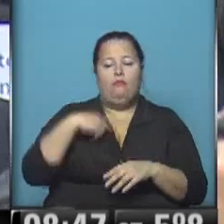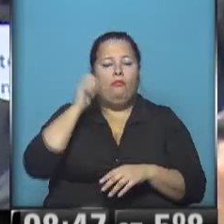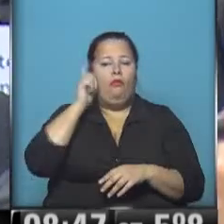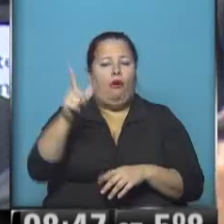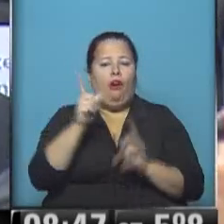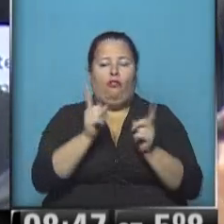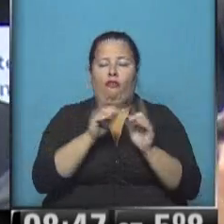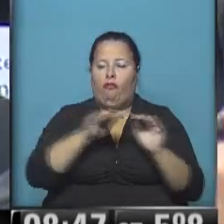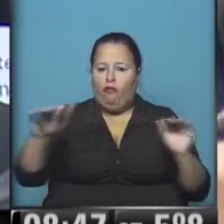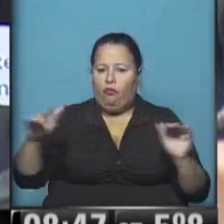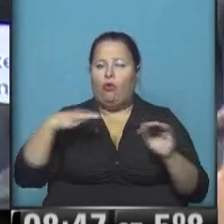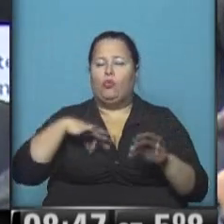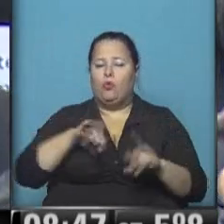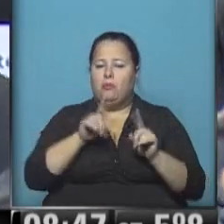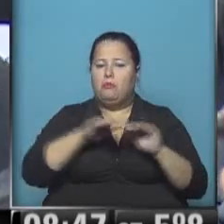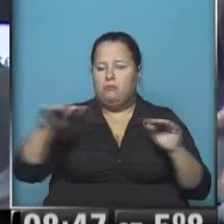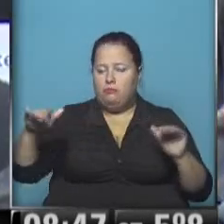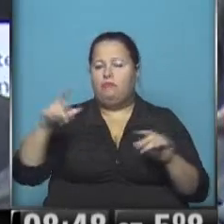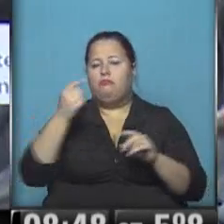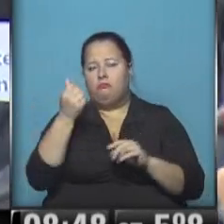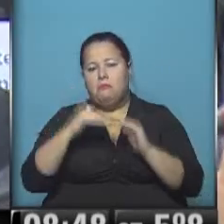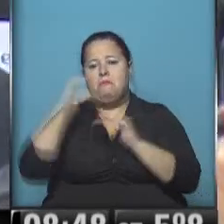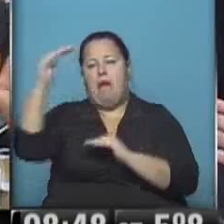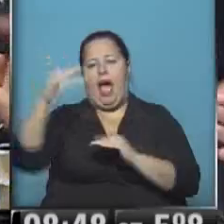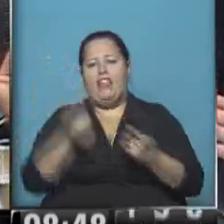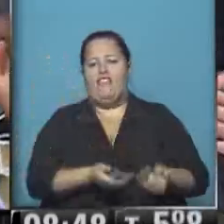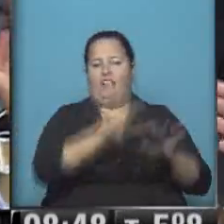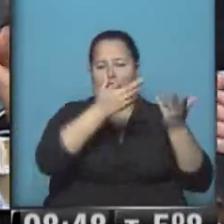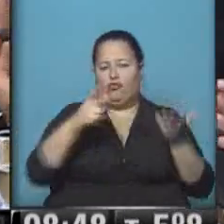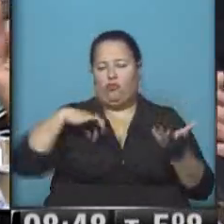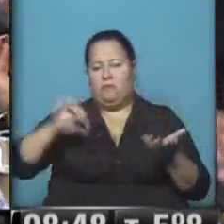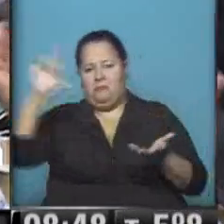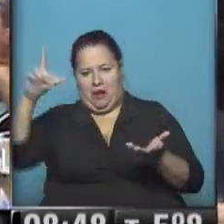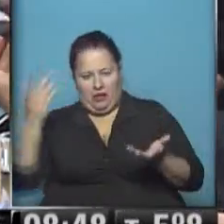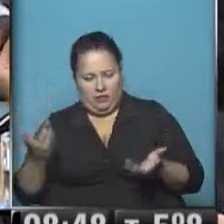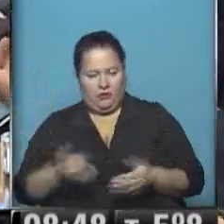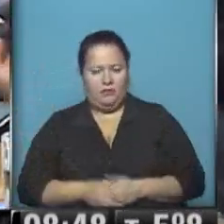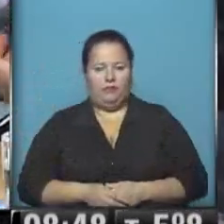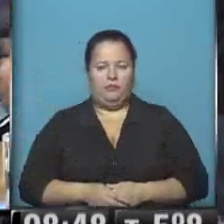mantener el salario mínimo por un valor arriba del proceso inflacionario real, ¿no?